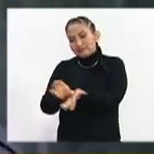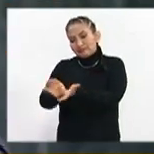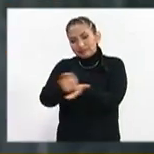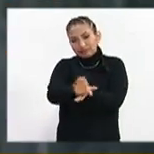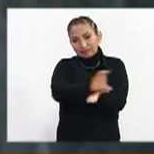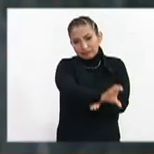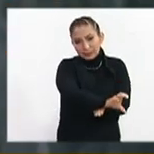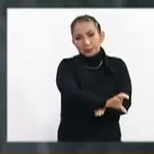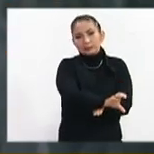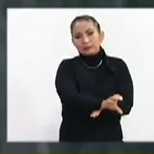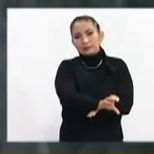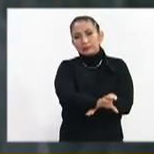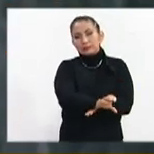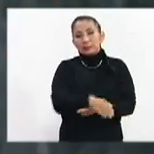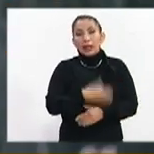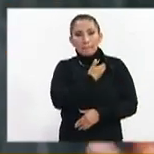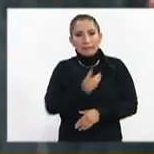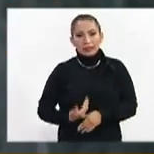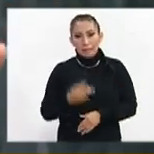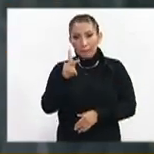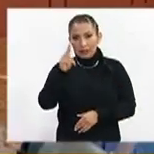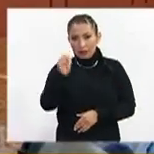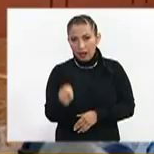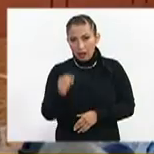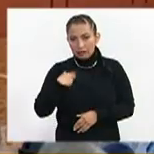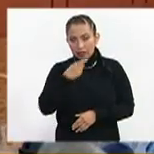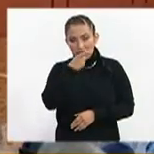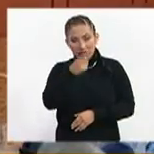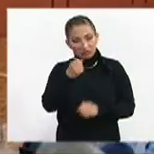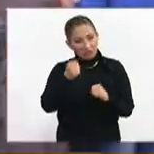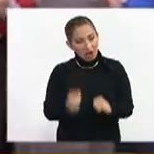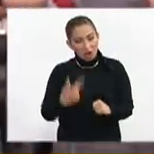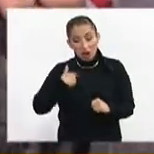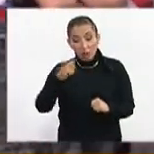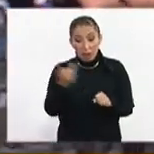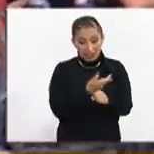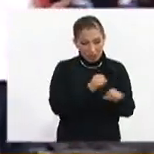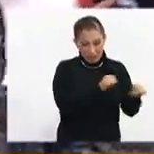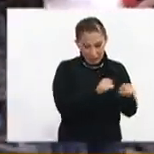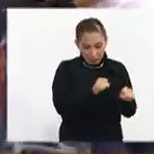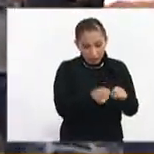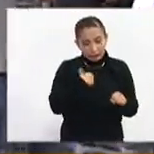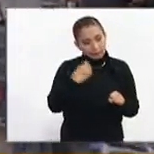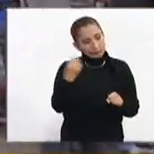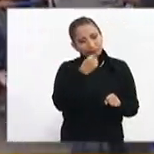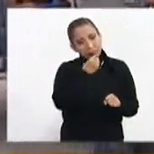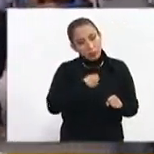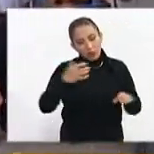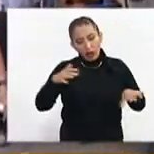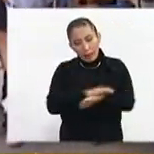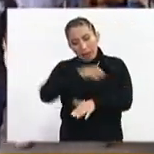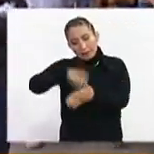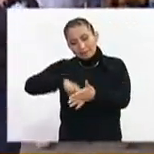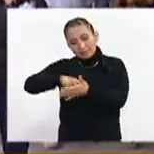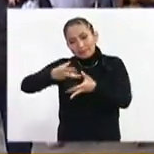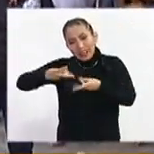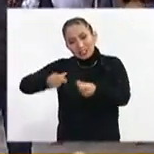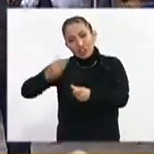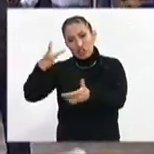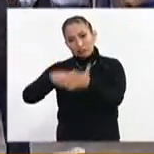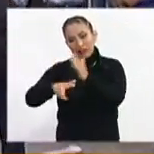de esos recursos. El presidente Enrique Peña Nieto afirmó que después de los terremotos será necesario modificar el presupuesto